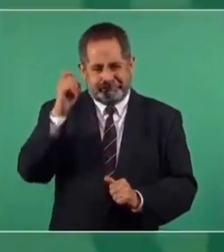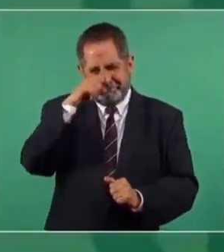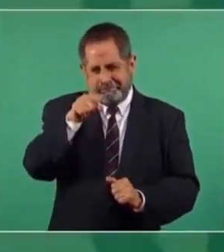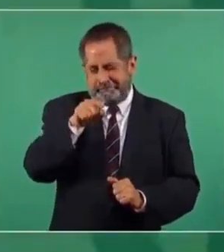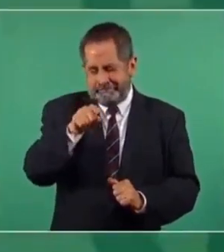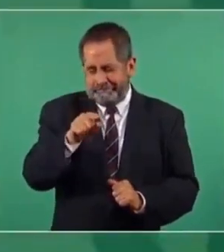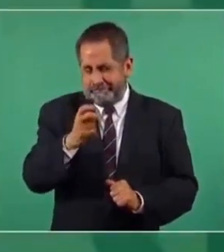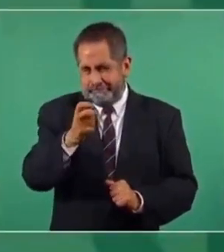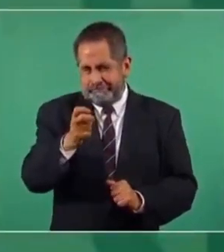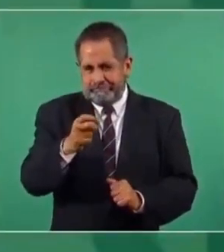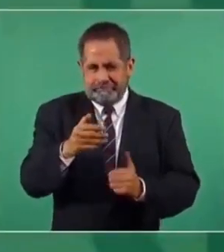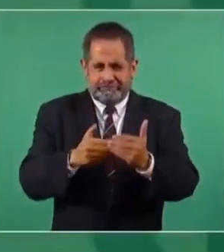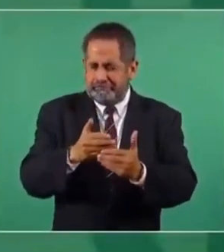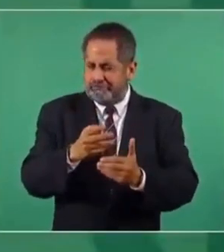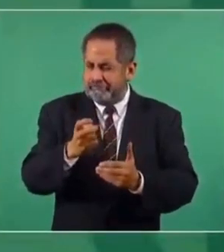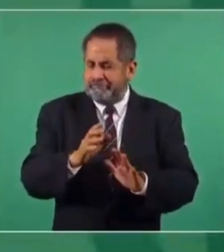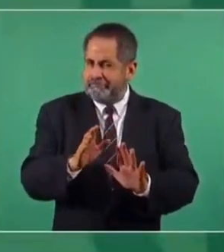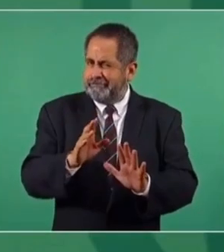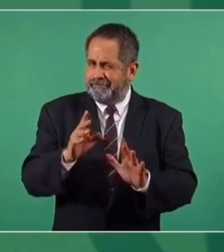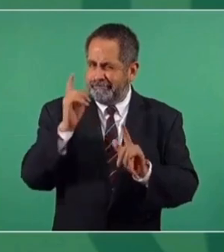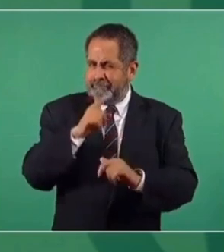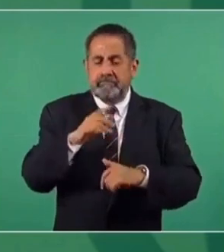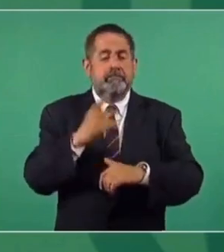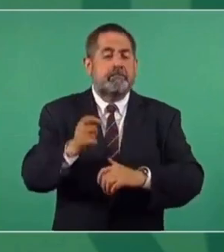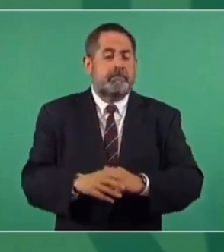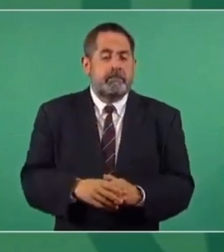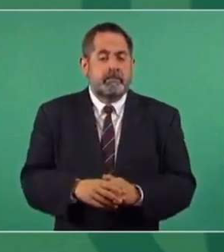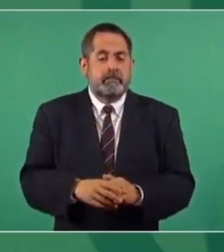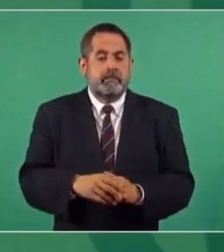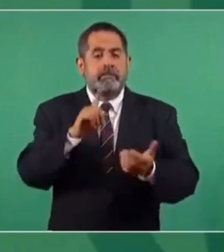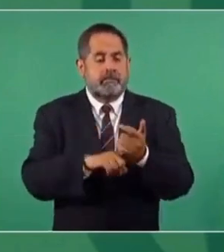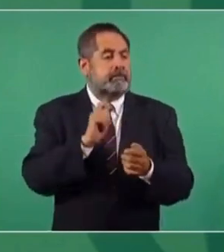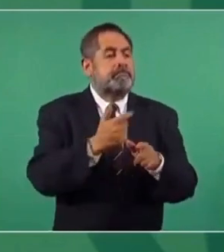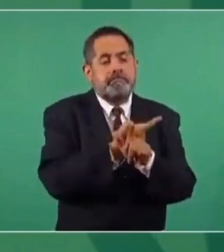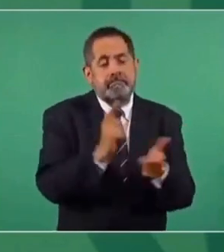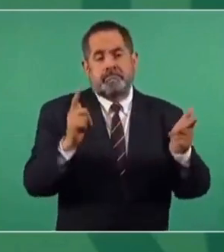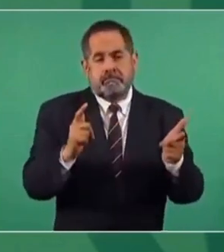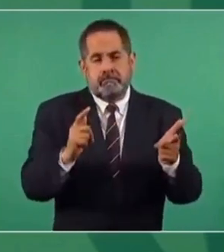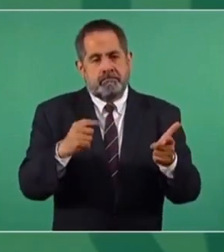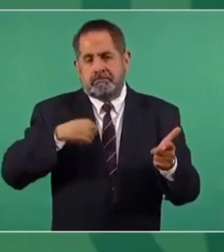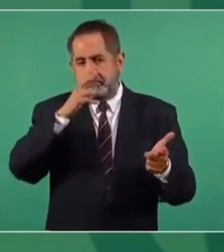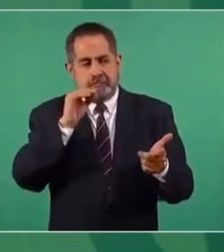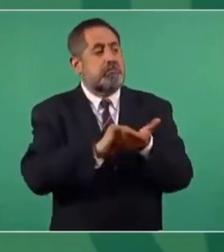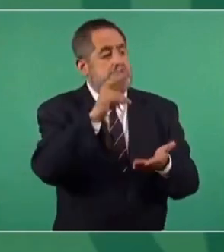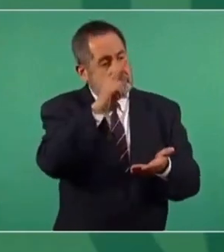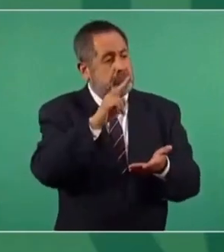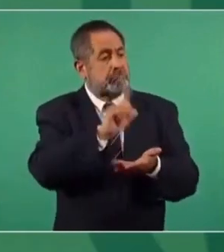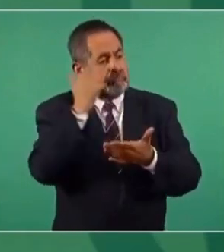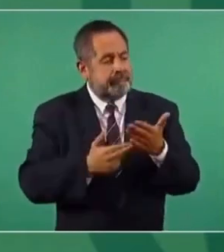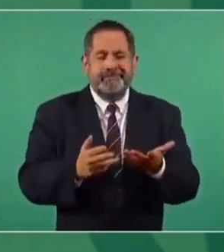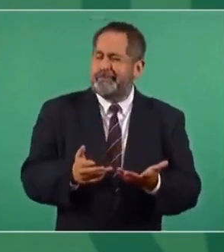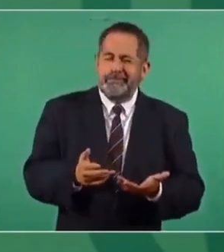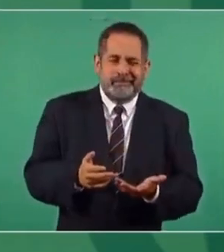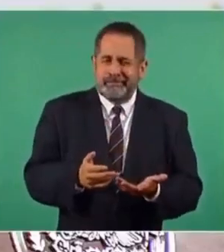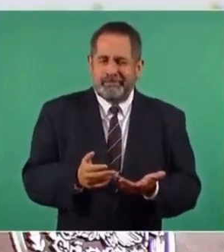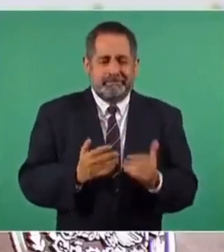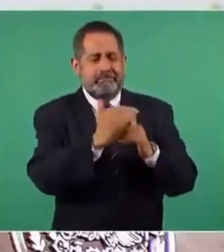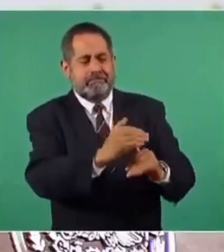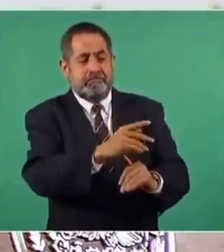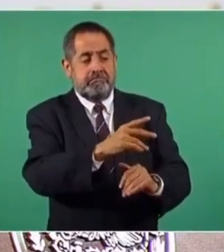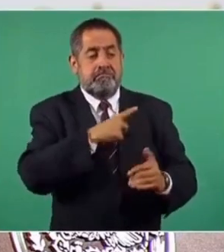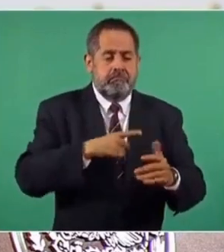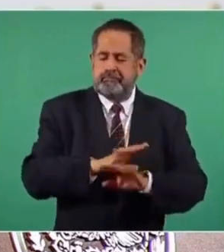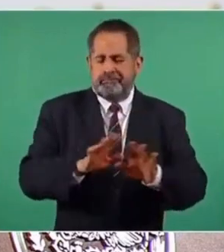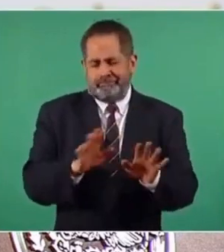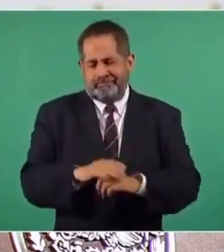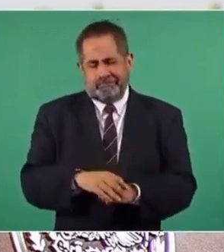difícil de transitar, porque tiene que ver con las libertades. No debe de limitarse.